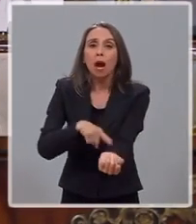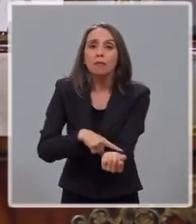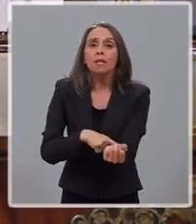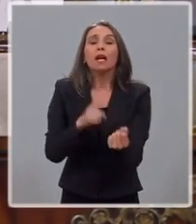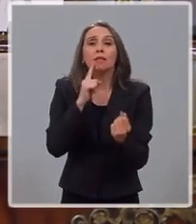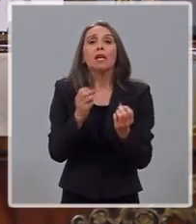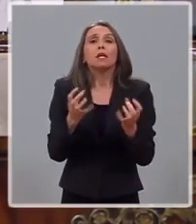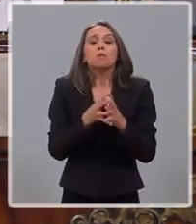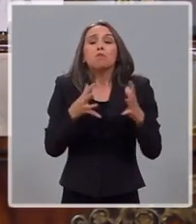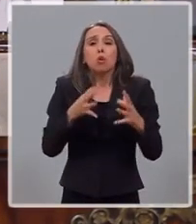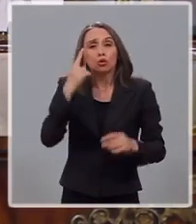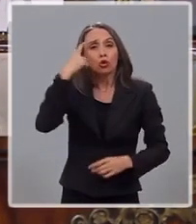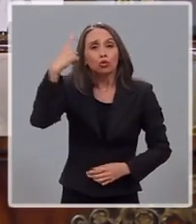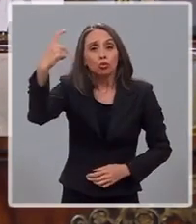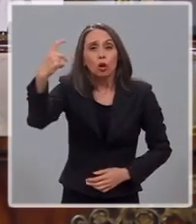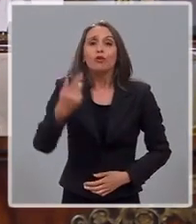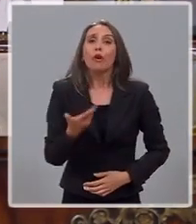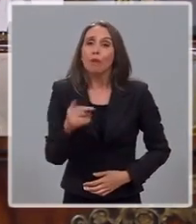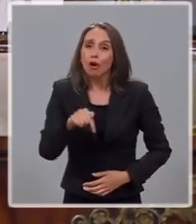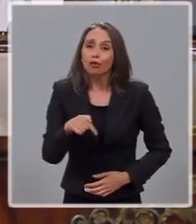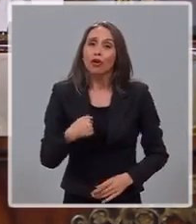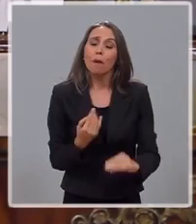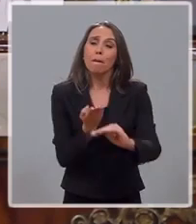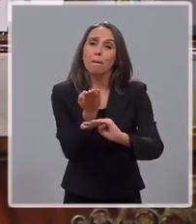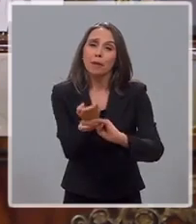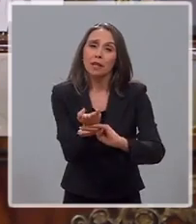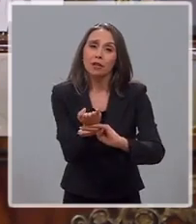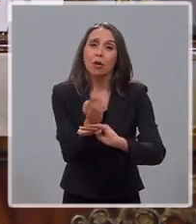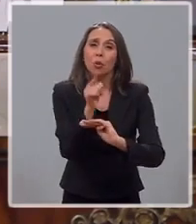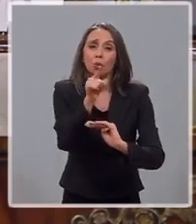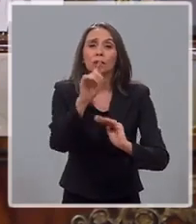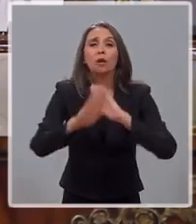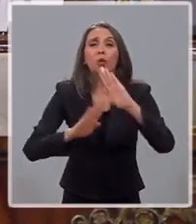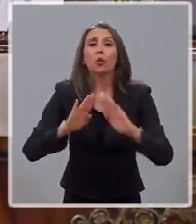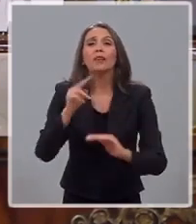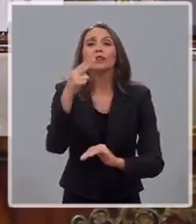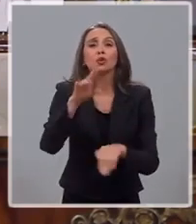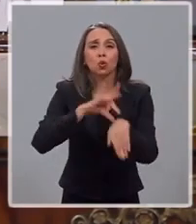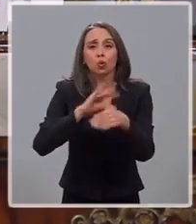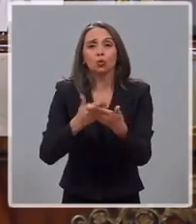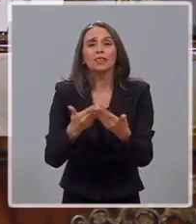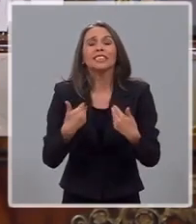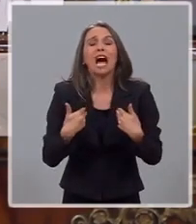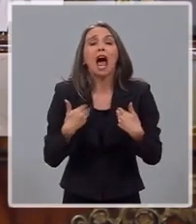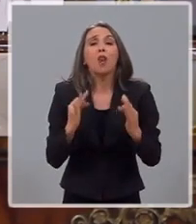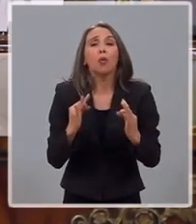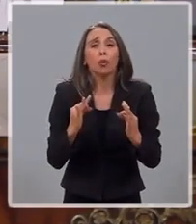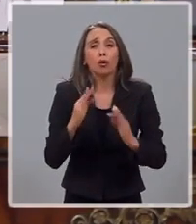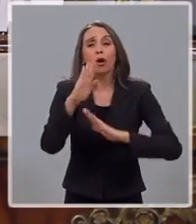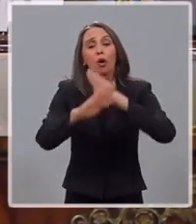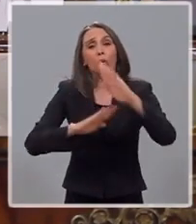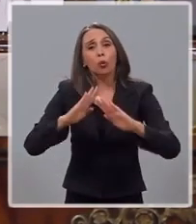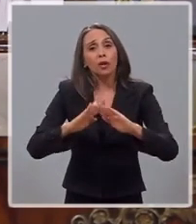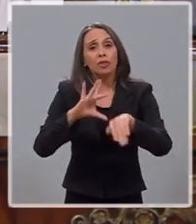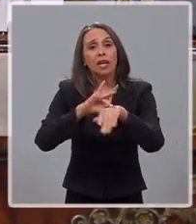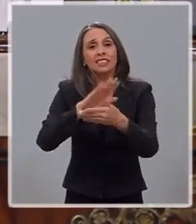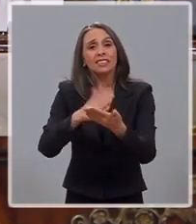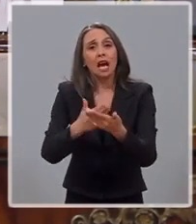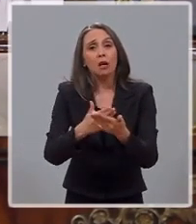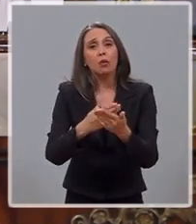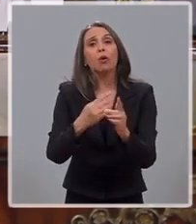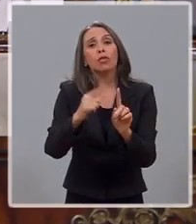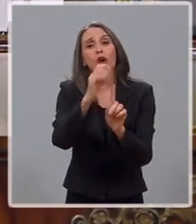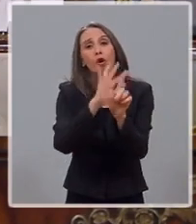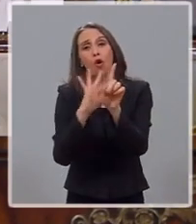muchos sueños por eso hoy les quiero pedir que cuiden su salud pero también que cuiden la salud de los